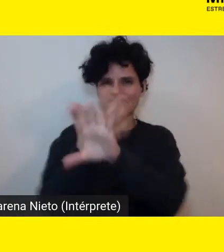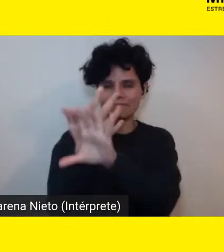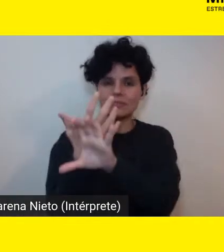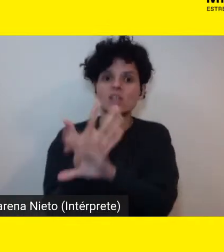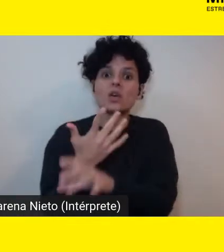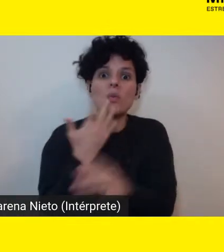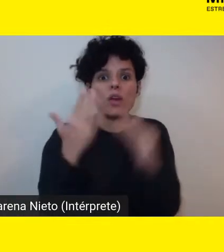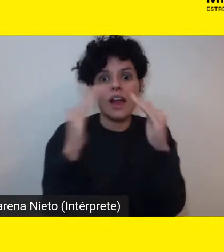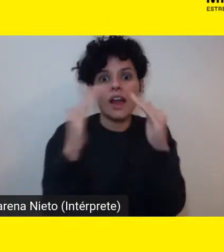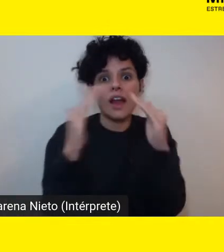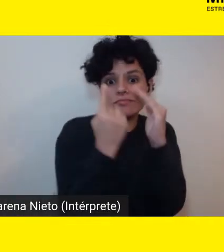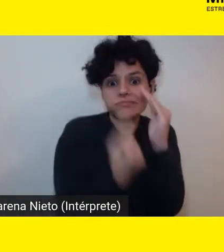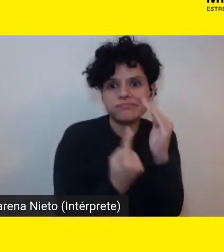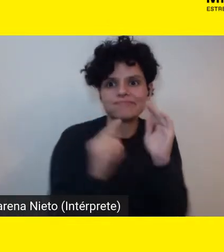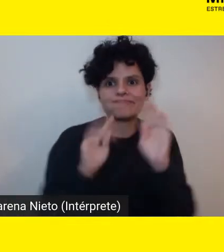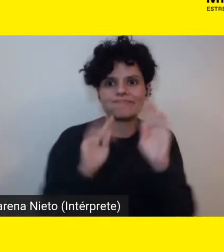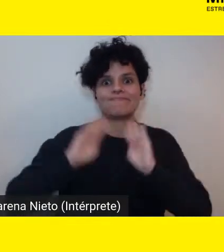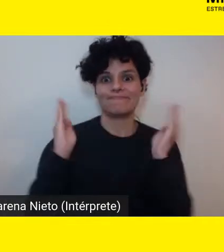el COVID.